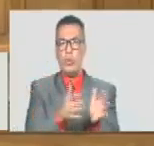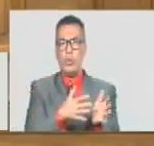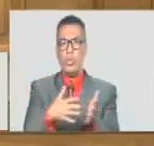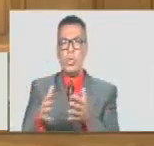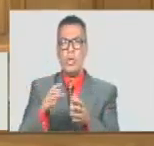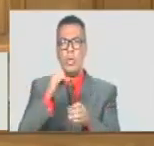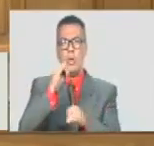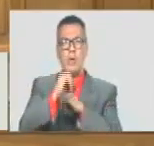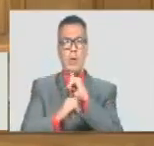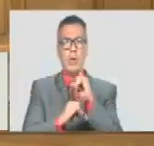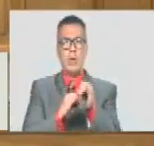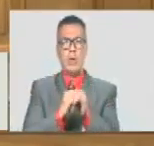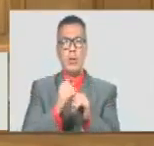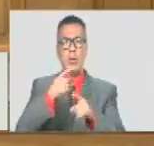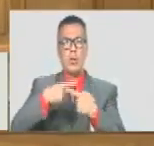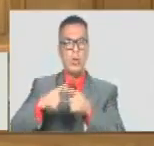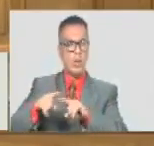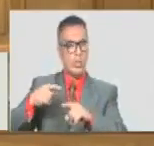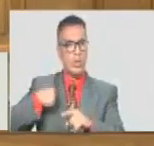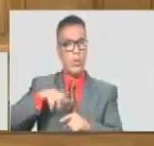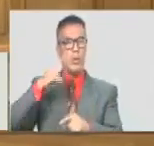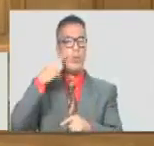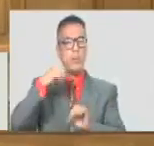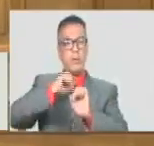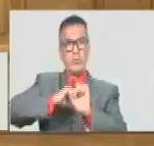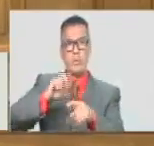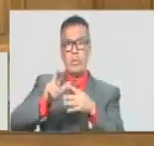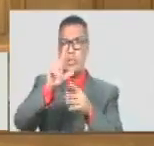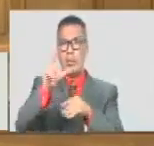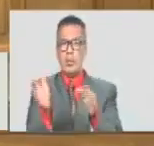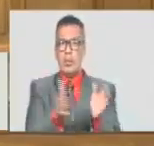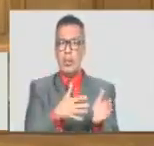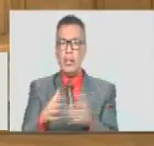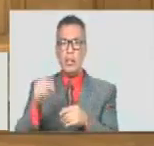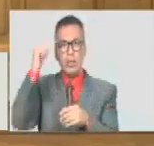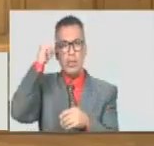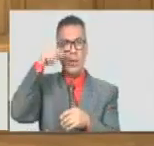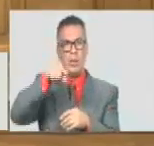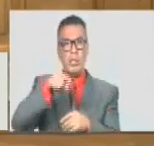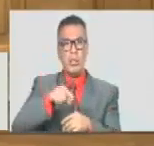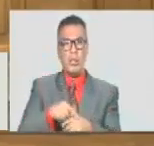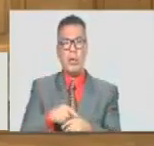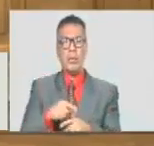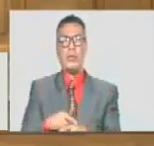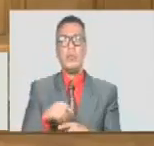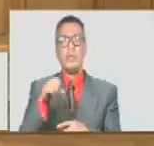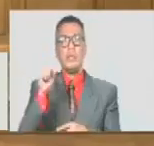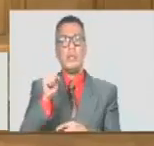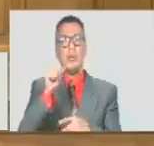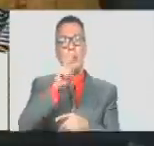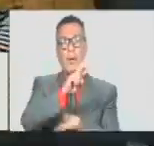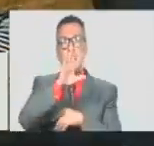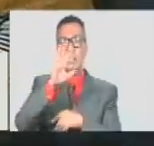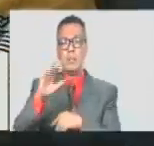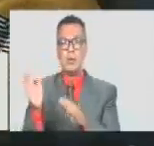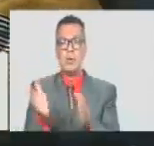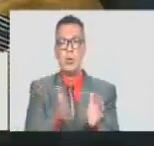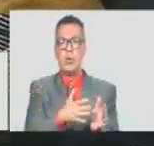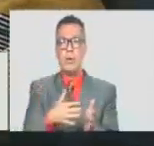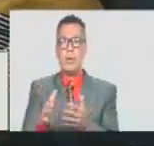Internacional contra la Discriminación Racial. El 3 de marzo fue el Día de la Discriminación Cero. Y el 25 de